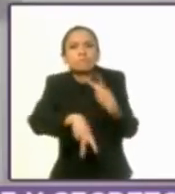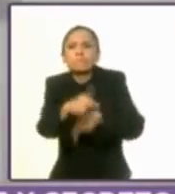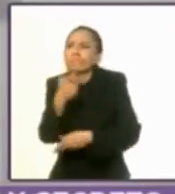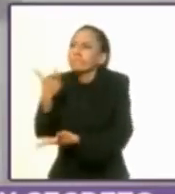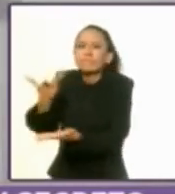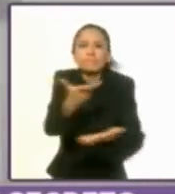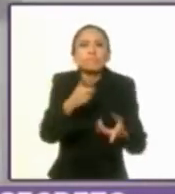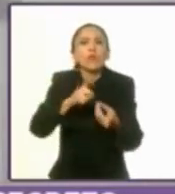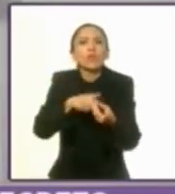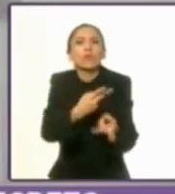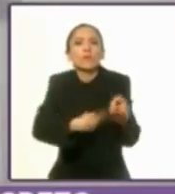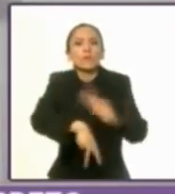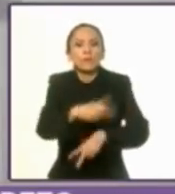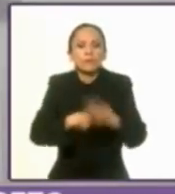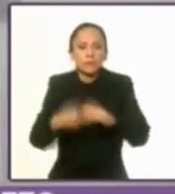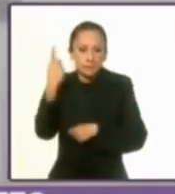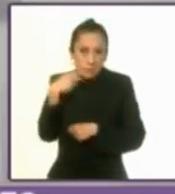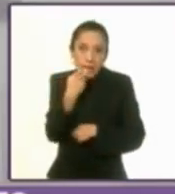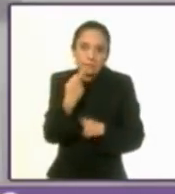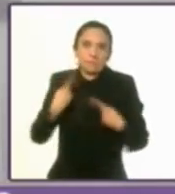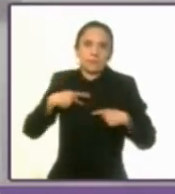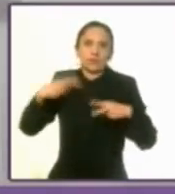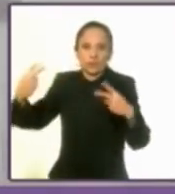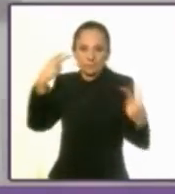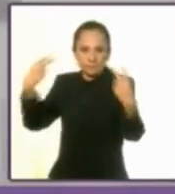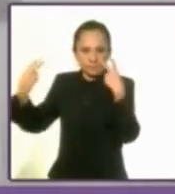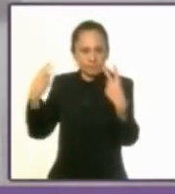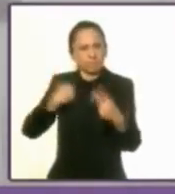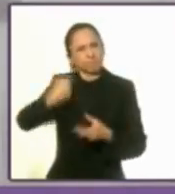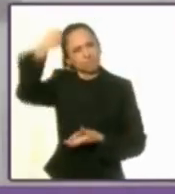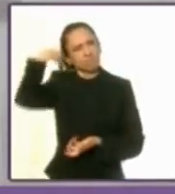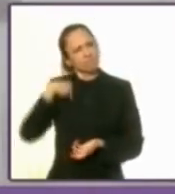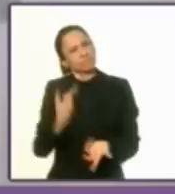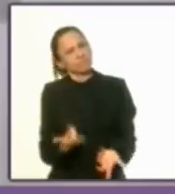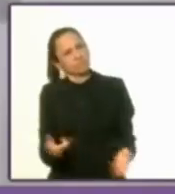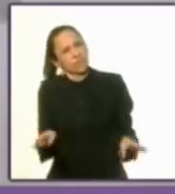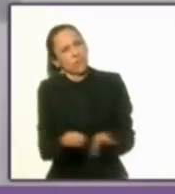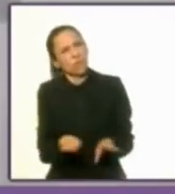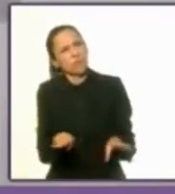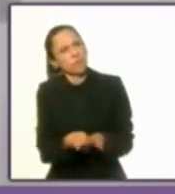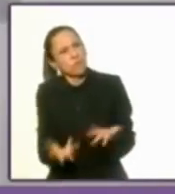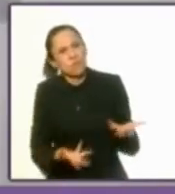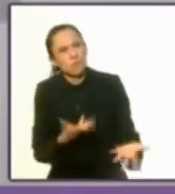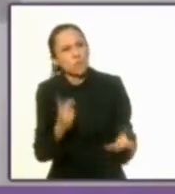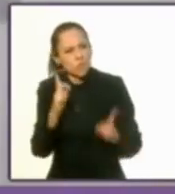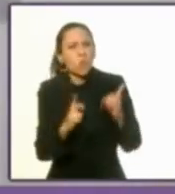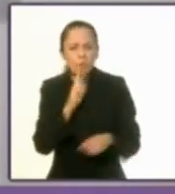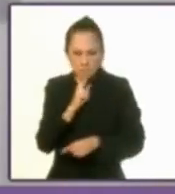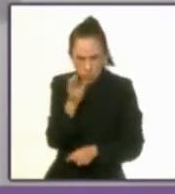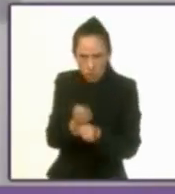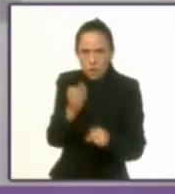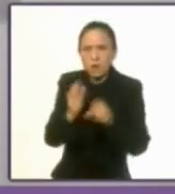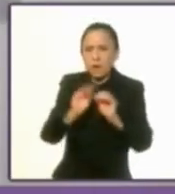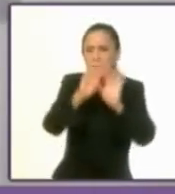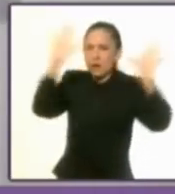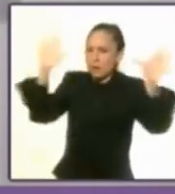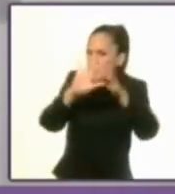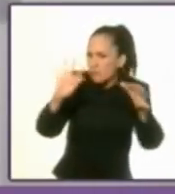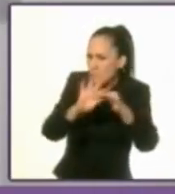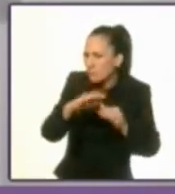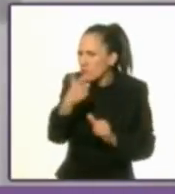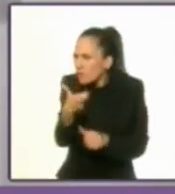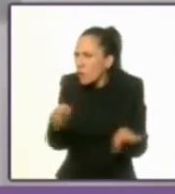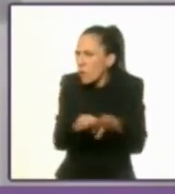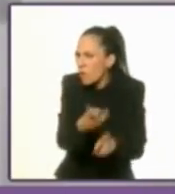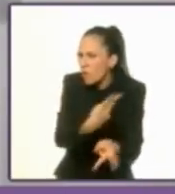quien nos está mirando no se quede con tantas preguntas como tenía antes de que empezara el debate que nos digan y de dónde sacamos de la tenencia de